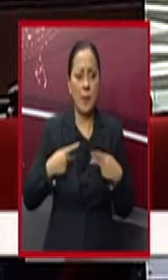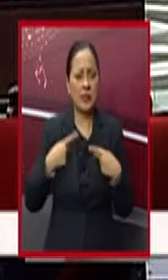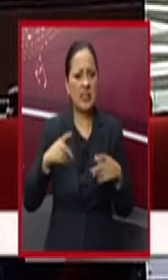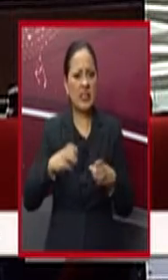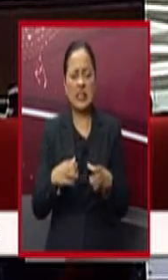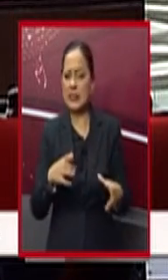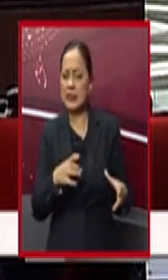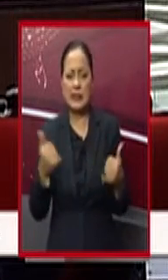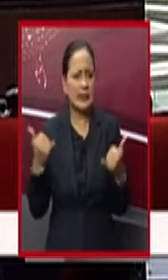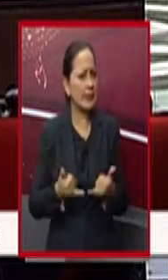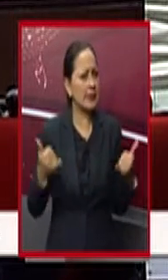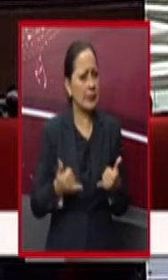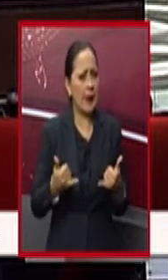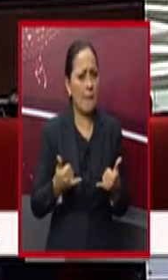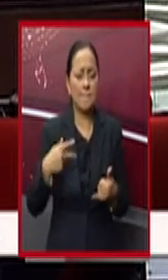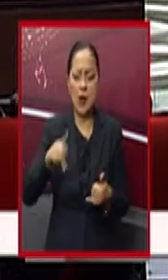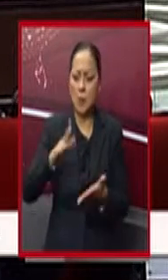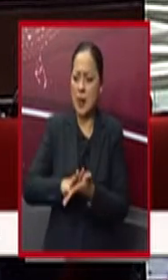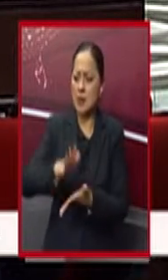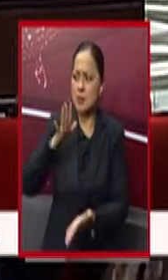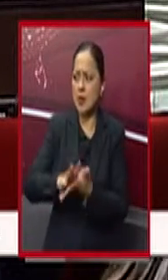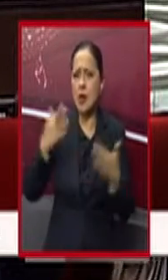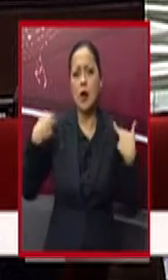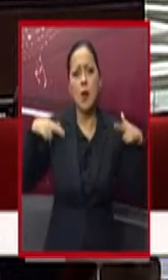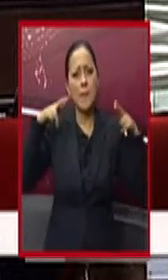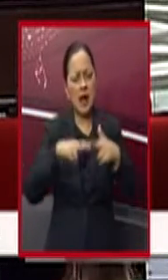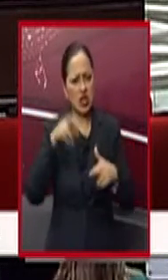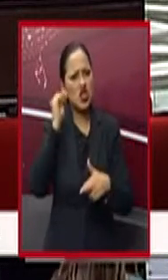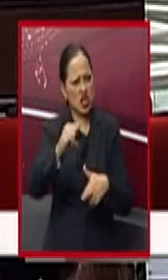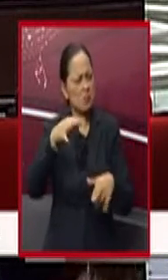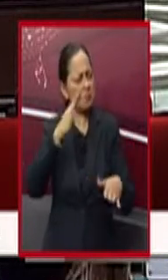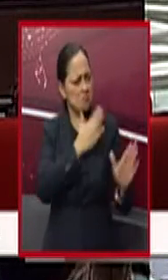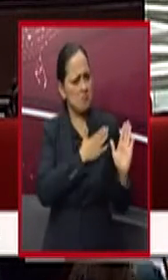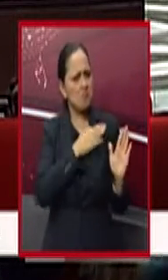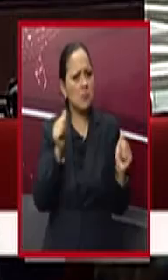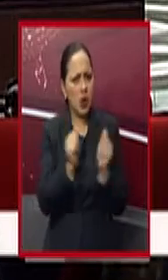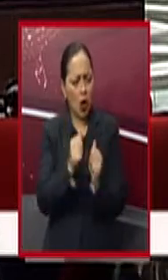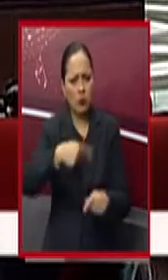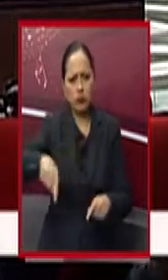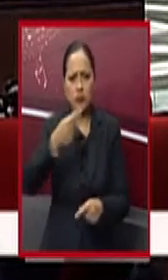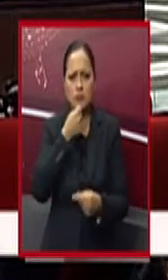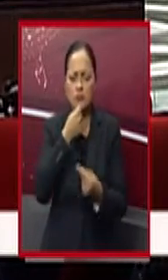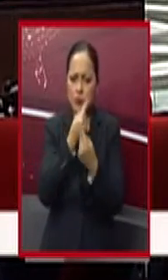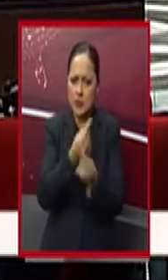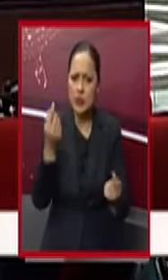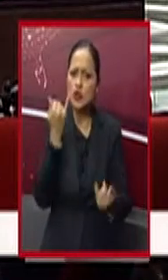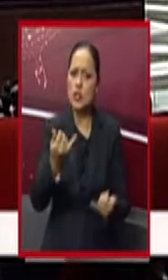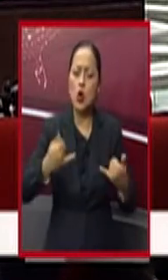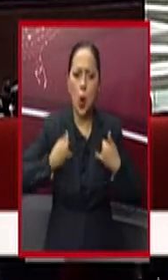la inmensa mayoría de los maestros que sí están comprometidos con los niños y con los jóvenes.